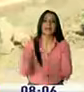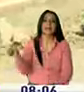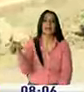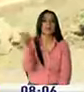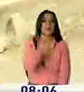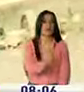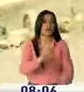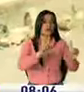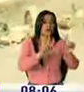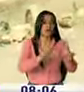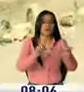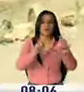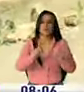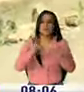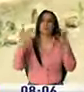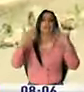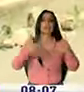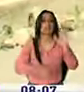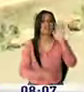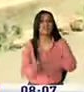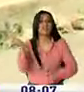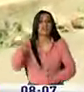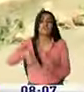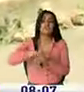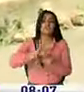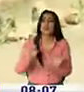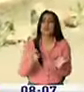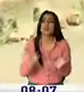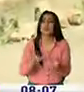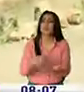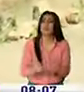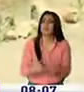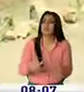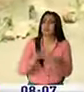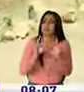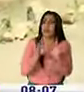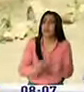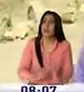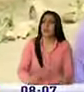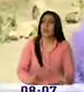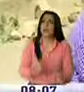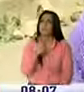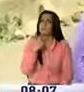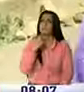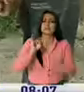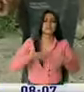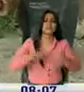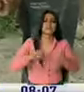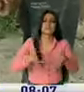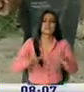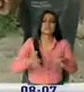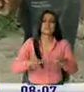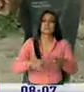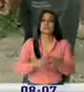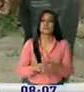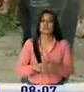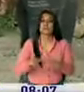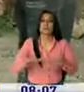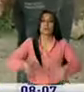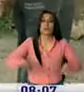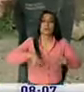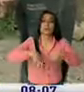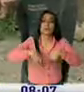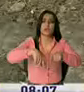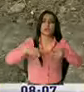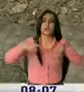nunca volvieron con la cuadrilla que nos ofreció hacer el trabajo. Unos 6 meses. Por esta zona circulan vehículos de carga